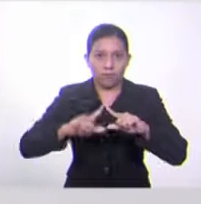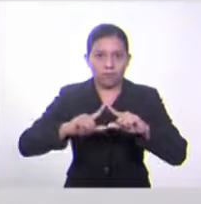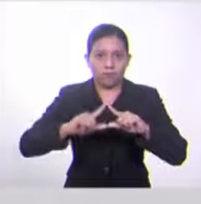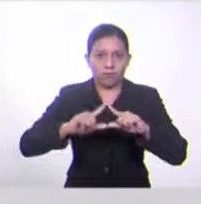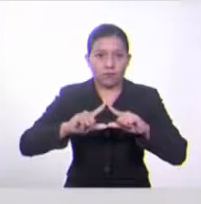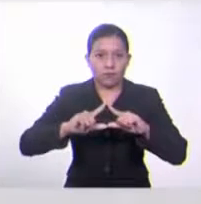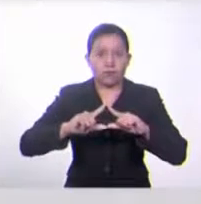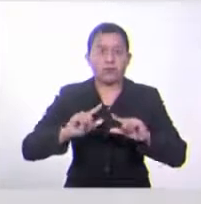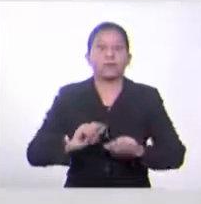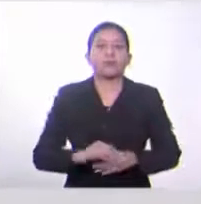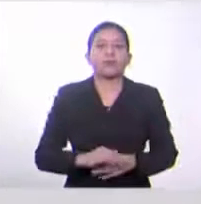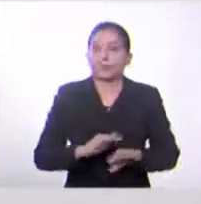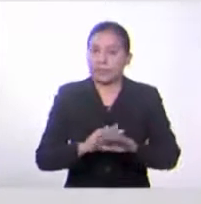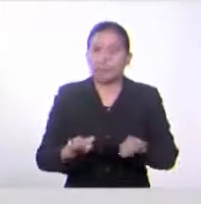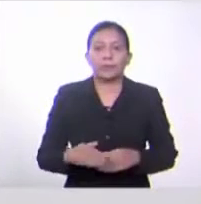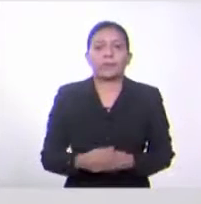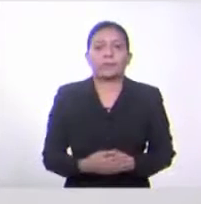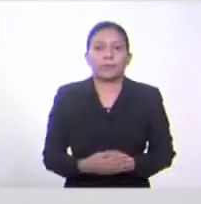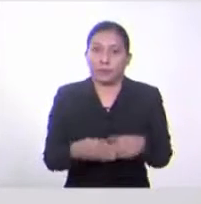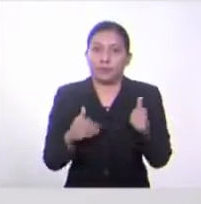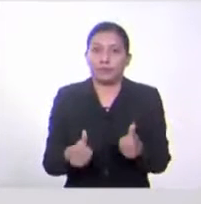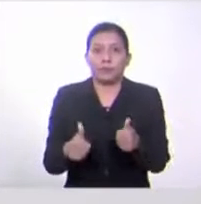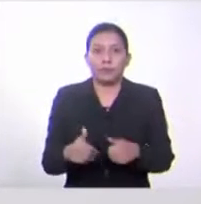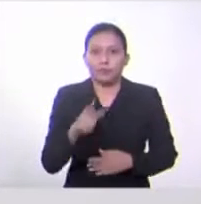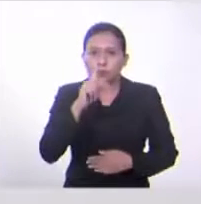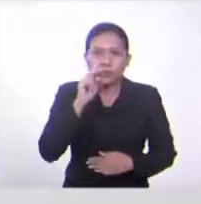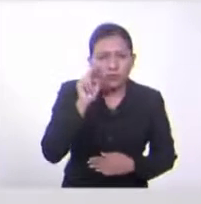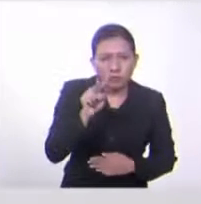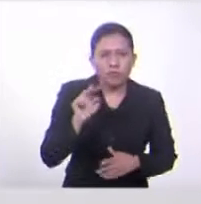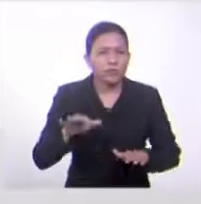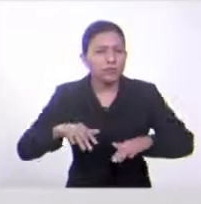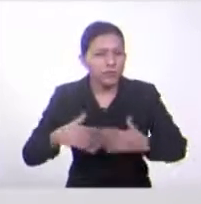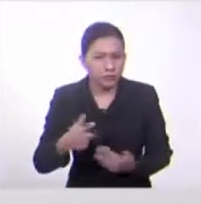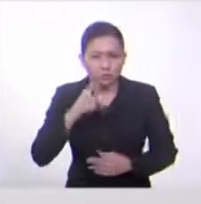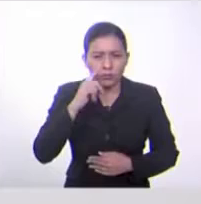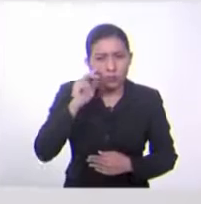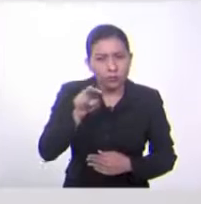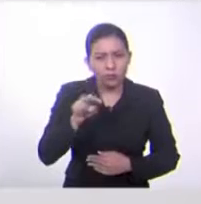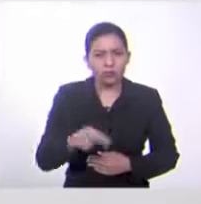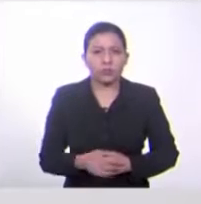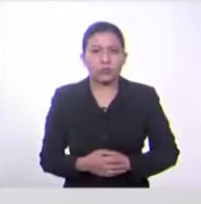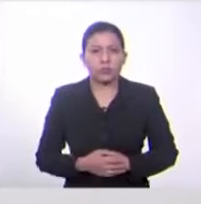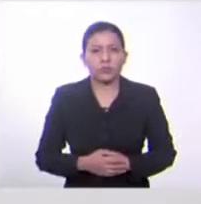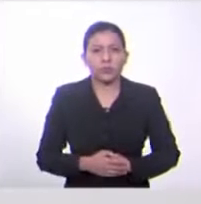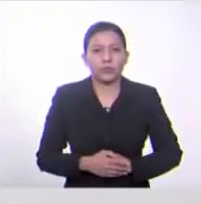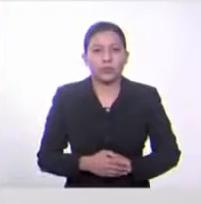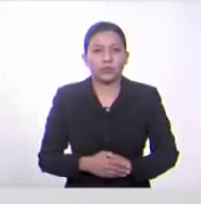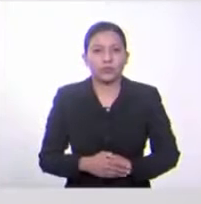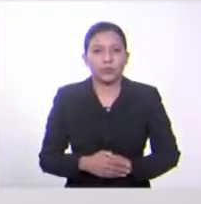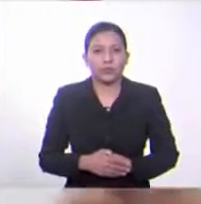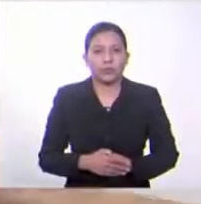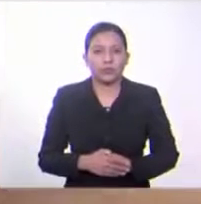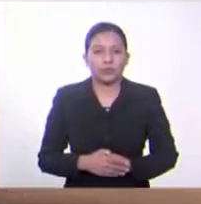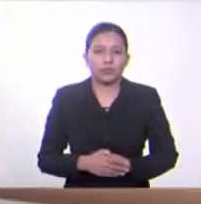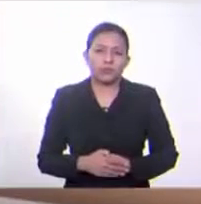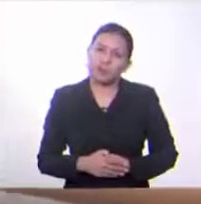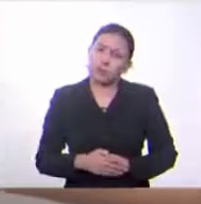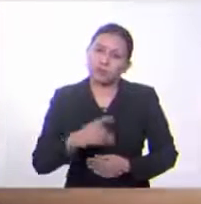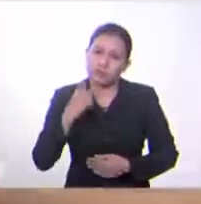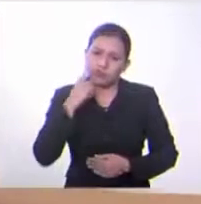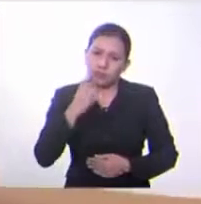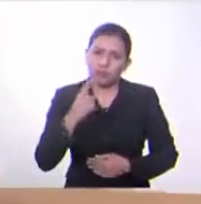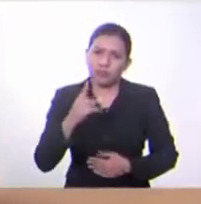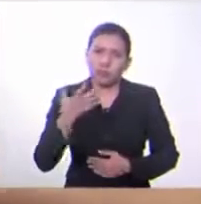Ahí está. ¿Sí? ¿Qué observas, Anita, con ese trazo que he realizado? Que se nos forman dos